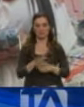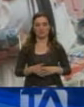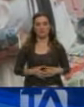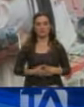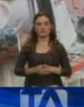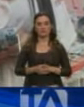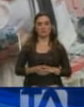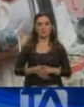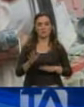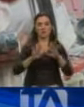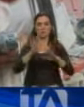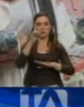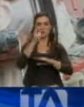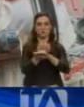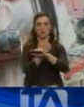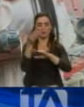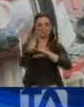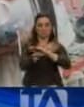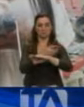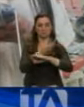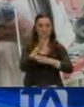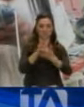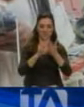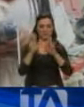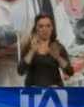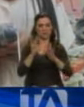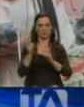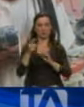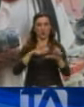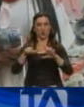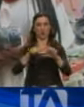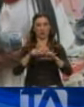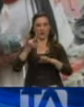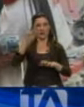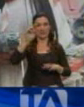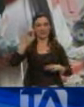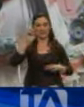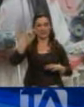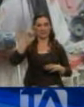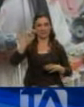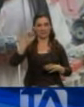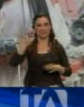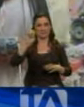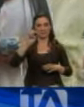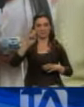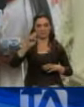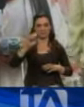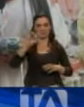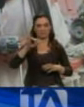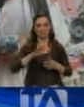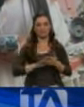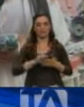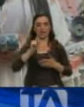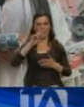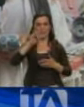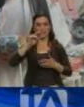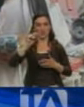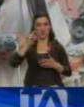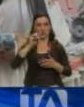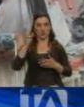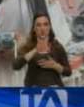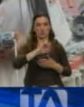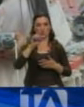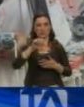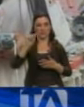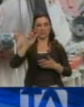registró hace más o menos una hora y media, un poco más en el sector de la Kennedy, en la calle Los Pinos y Saldumbide.